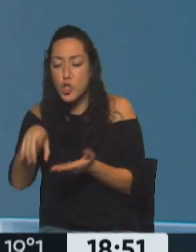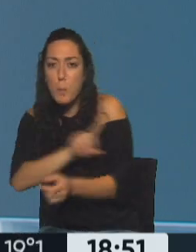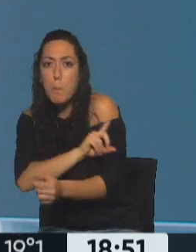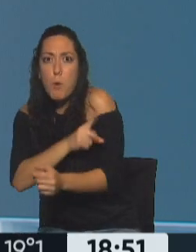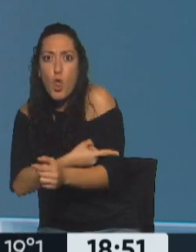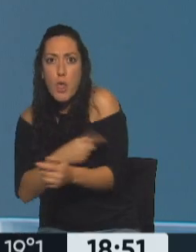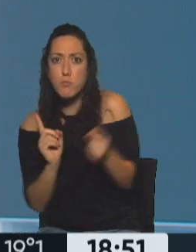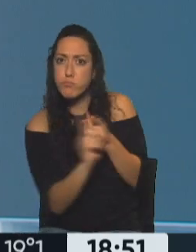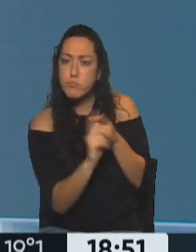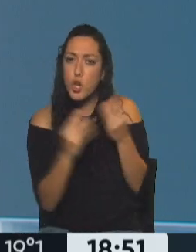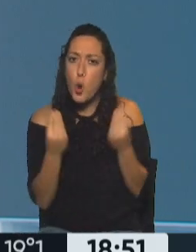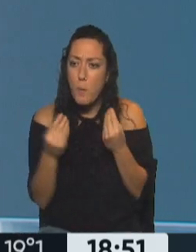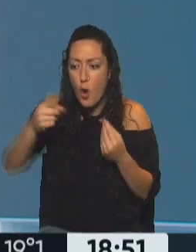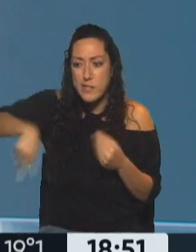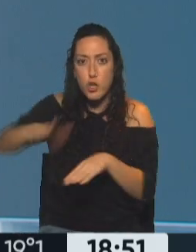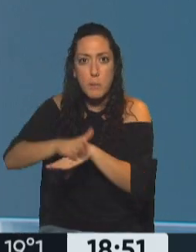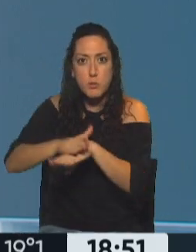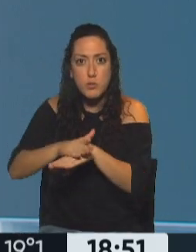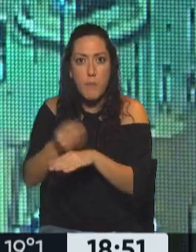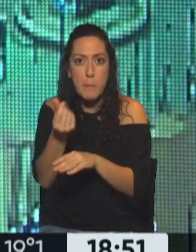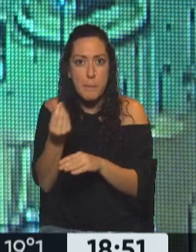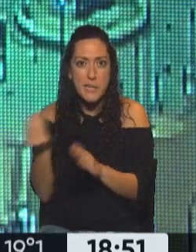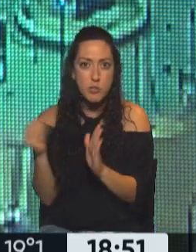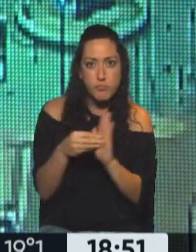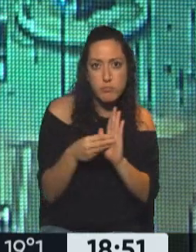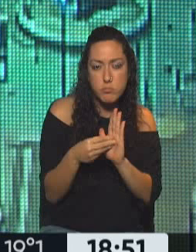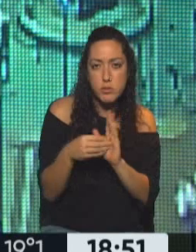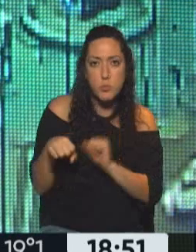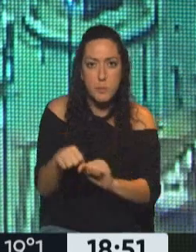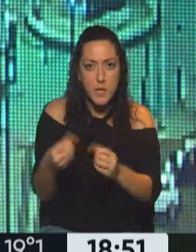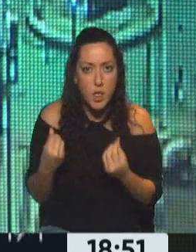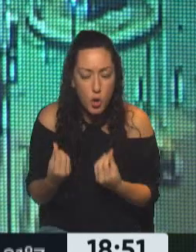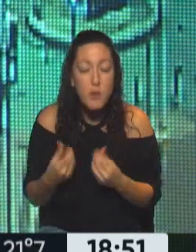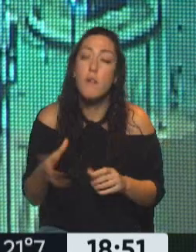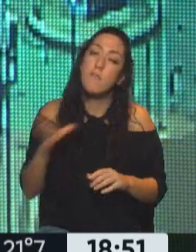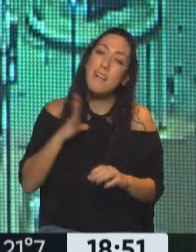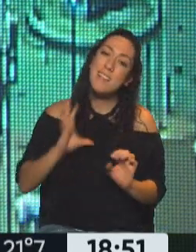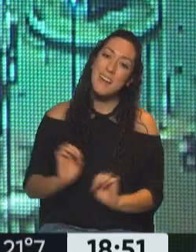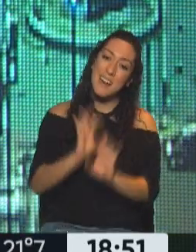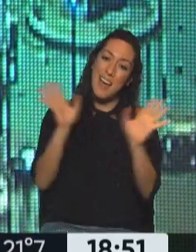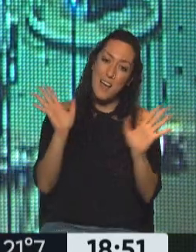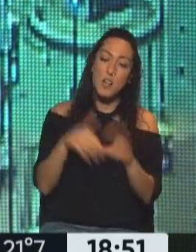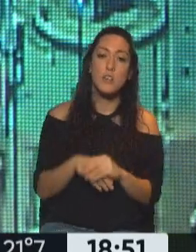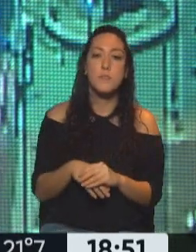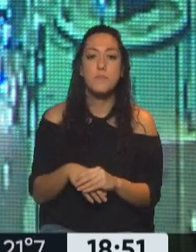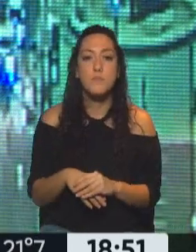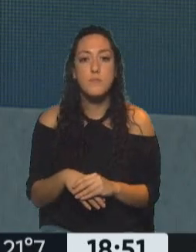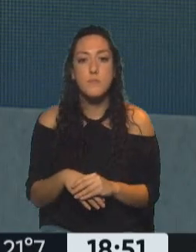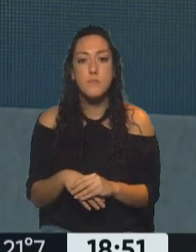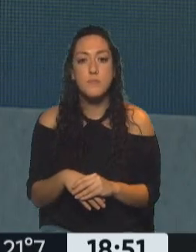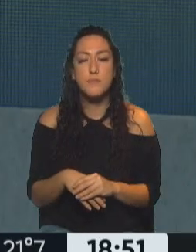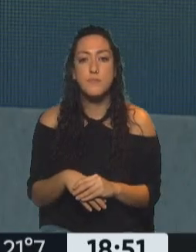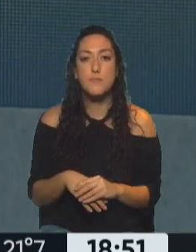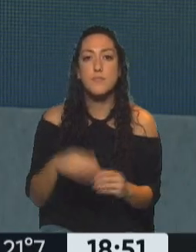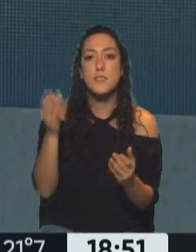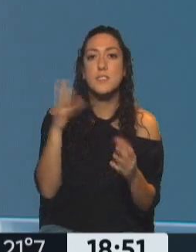por ejemplo fijan los precios en las góndolas me parece que hace falta más claridad y un seguimiento con cómo se llamaba quien fuera